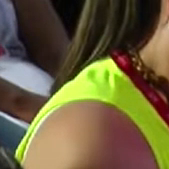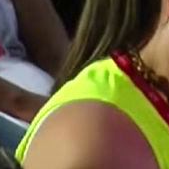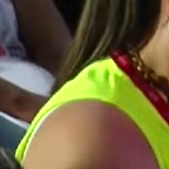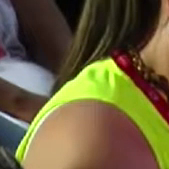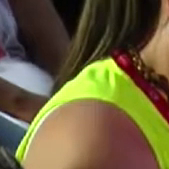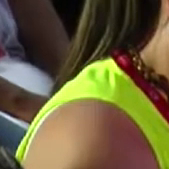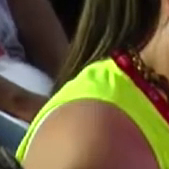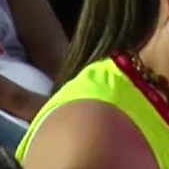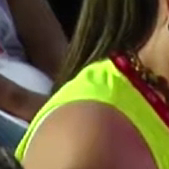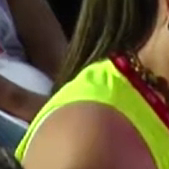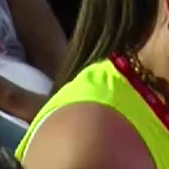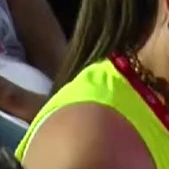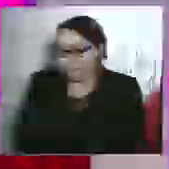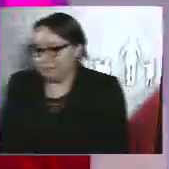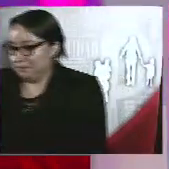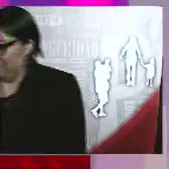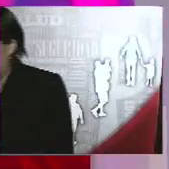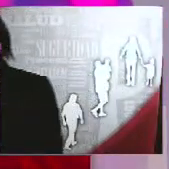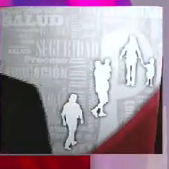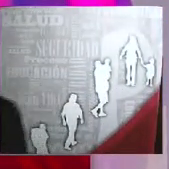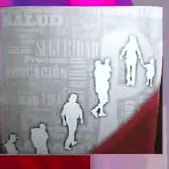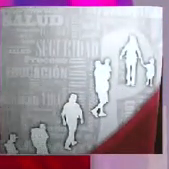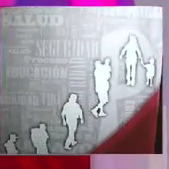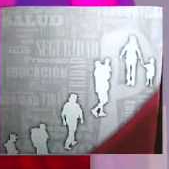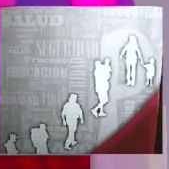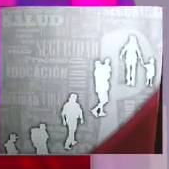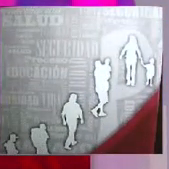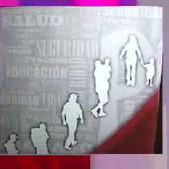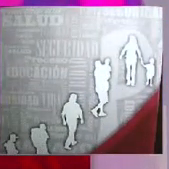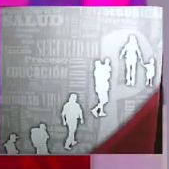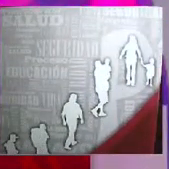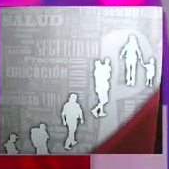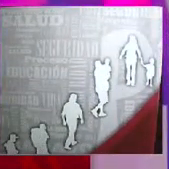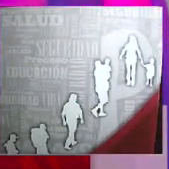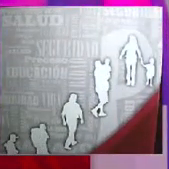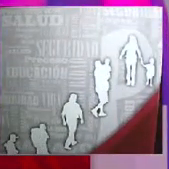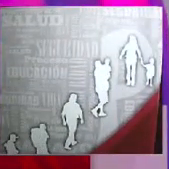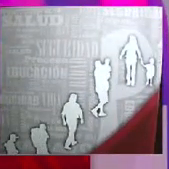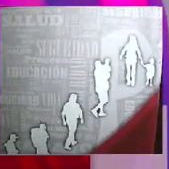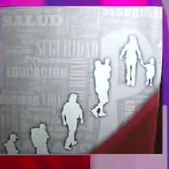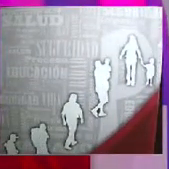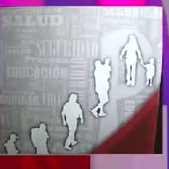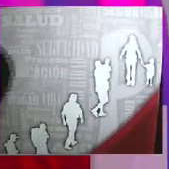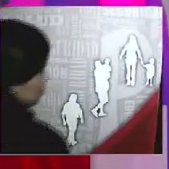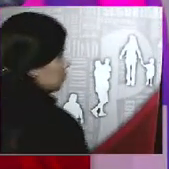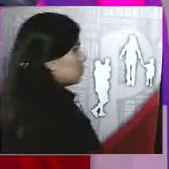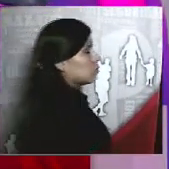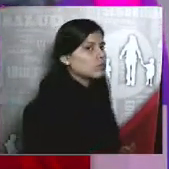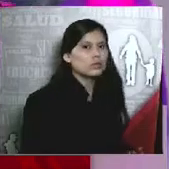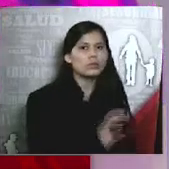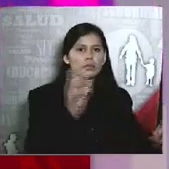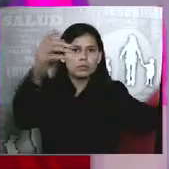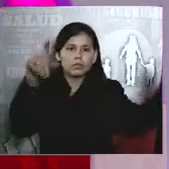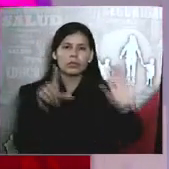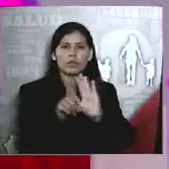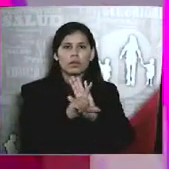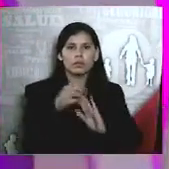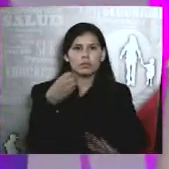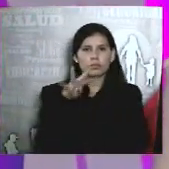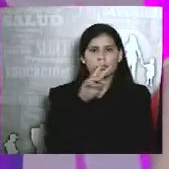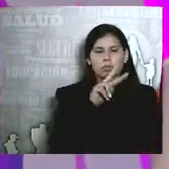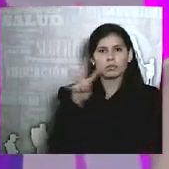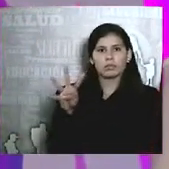cometido. Ahorita solo vamos a presentar lo que son los resultados de lo que ha sido la implementación de la ley 1424, una ley que trató de